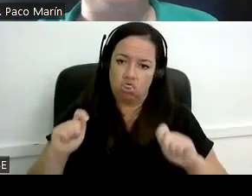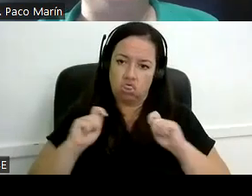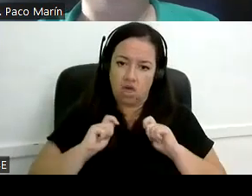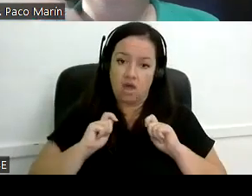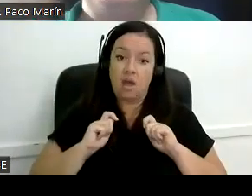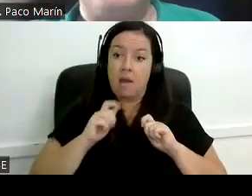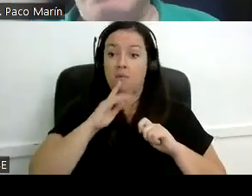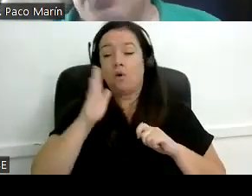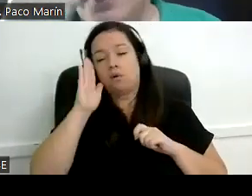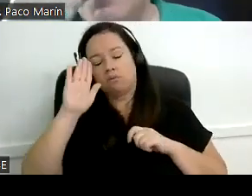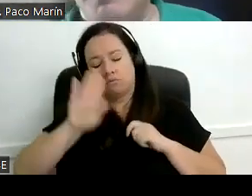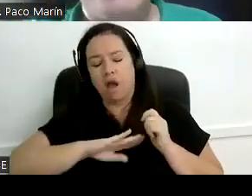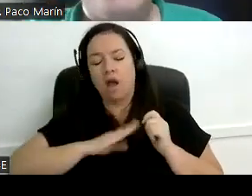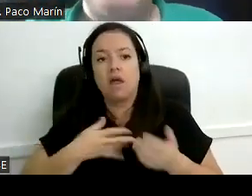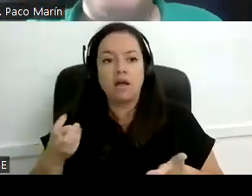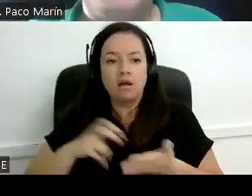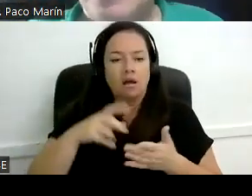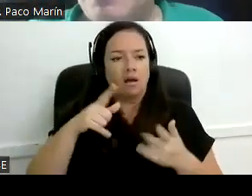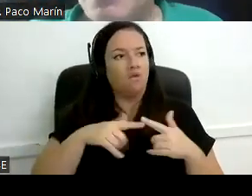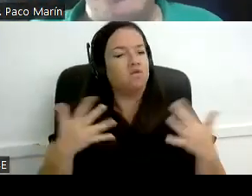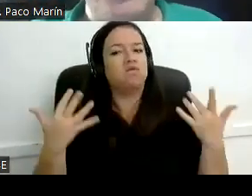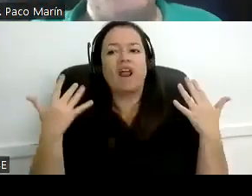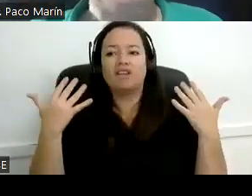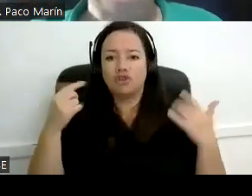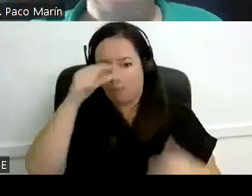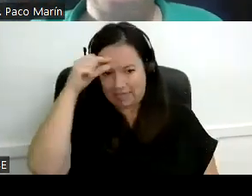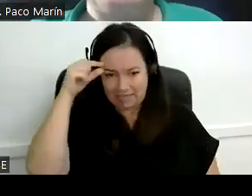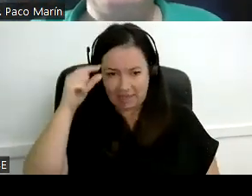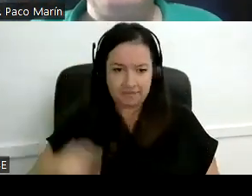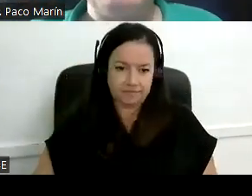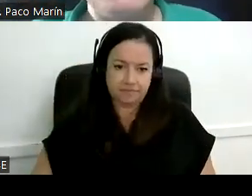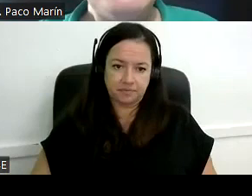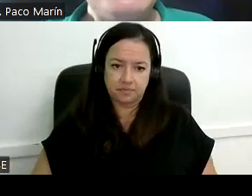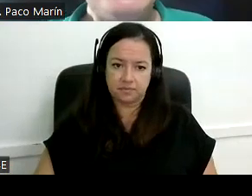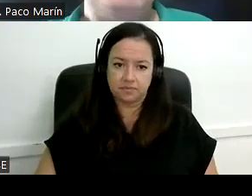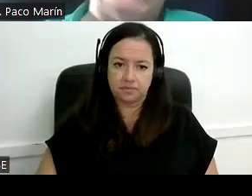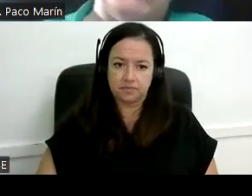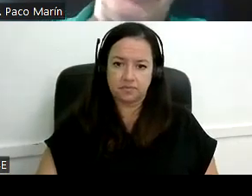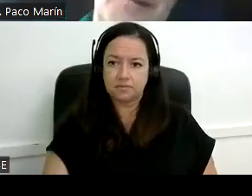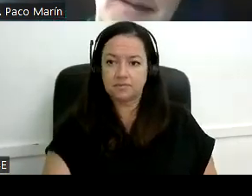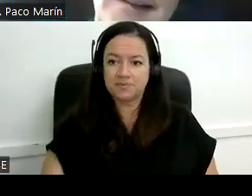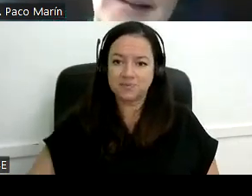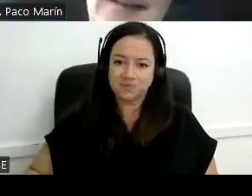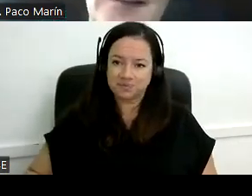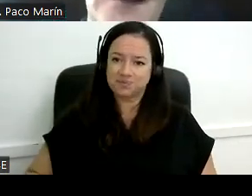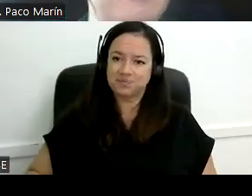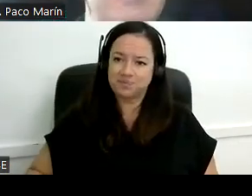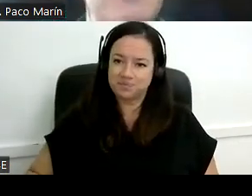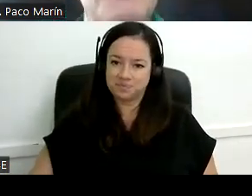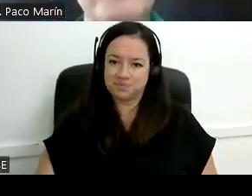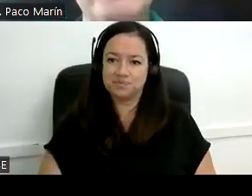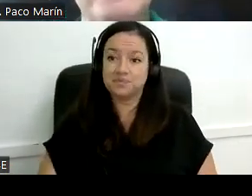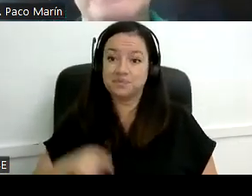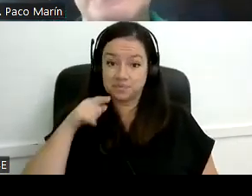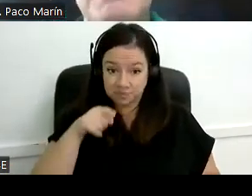día siguiente activarnos a nivel mental y a nivel físico. Y después tenemos el MindMaster Stream.